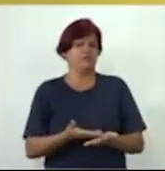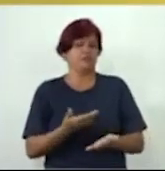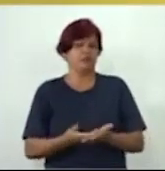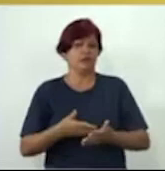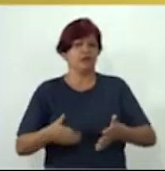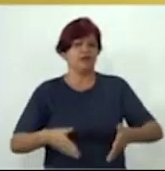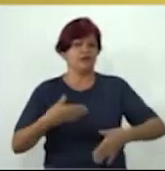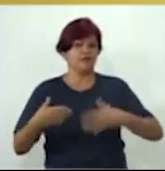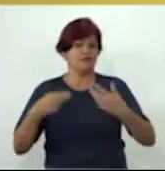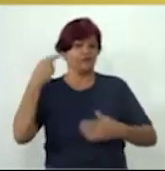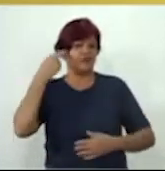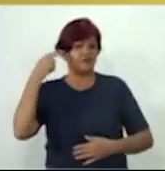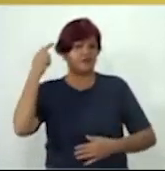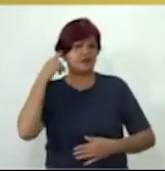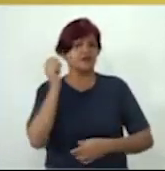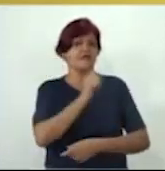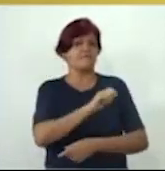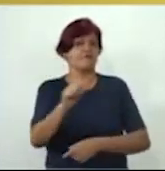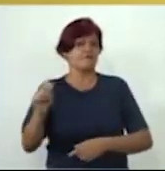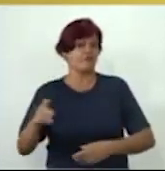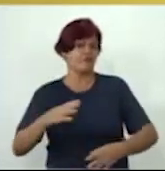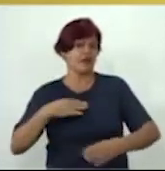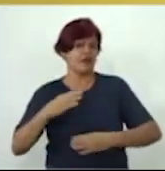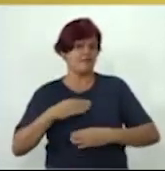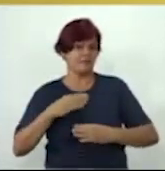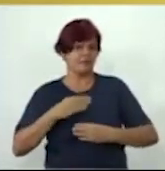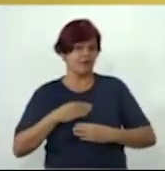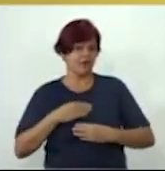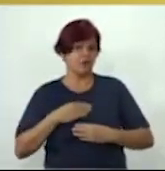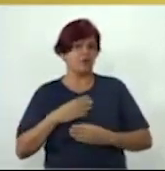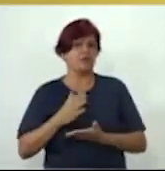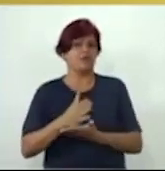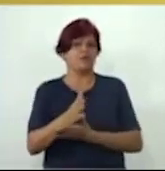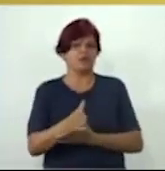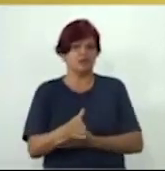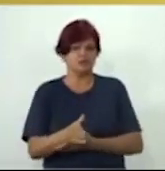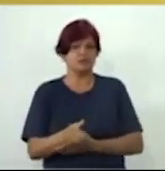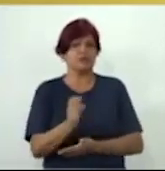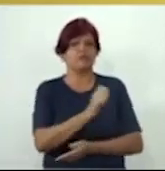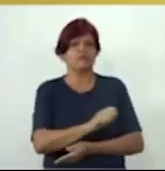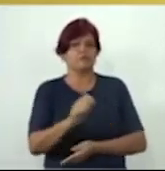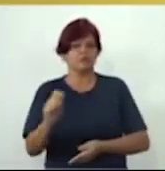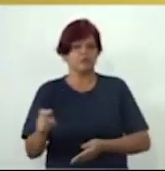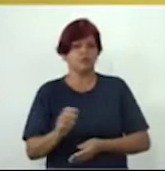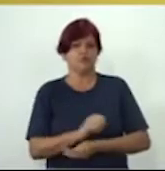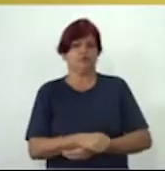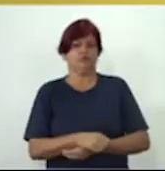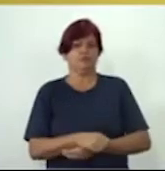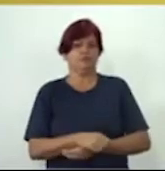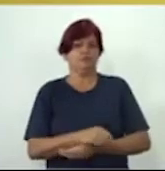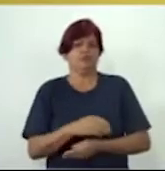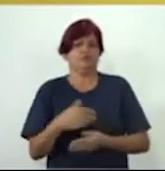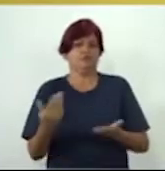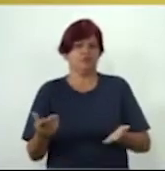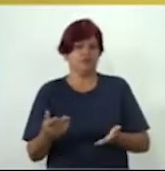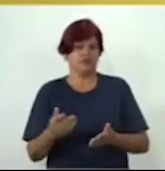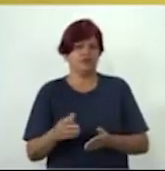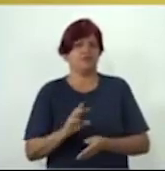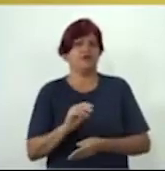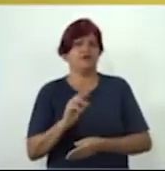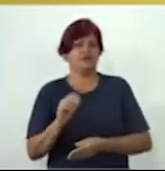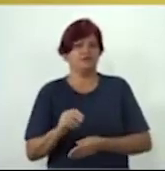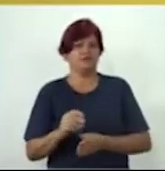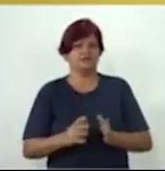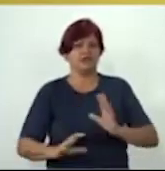de habilidades profesionales pedagógicas en la dirección del proceso docente educativo, donde se revele la